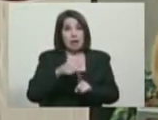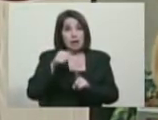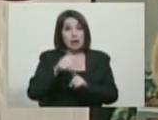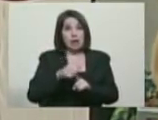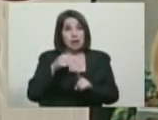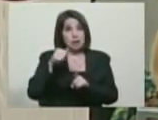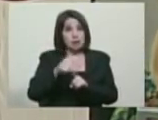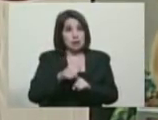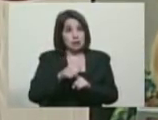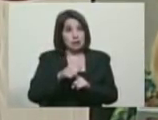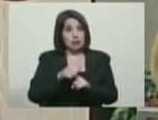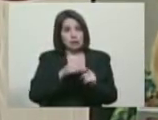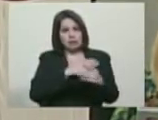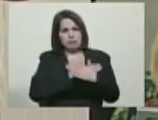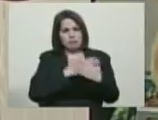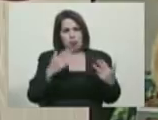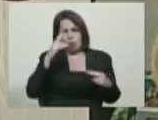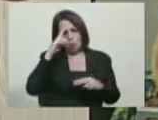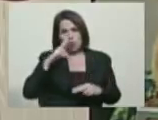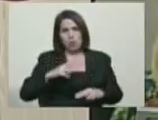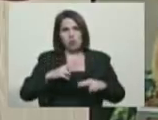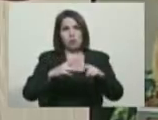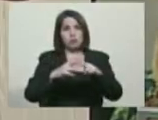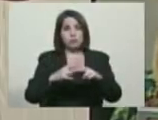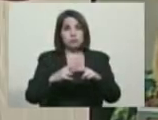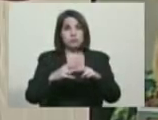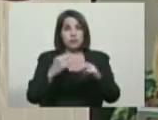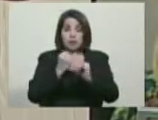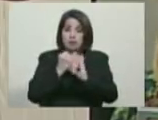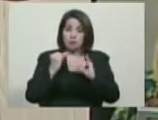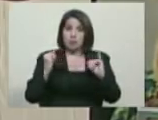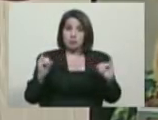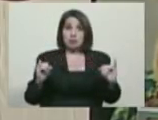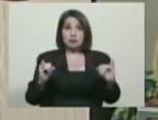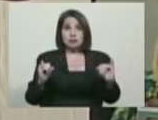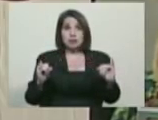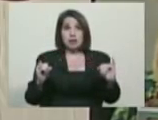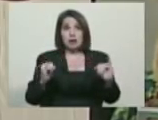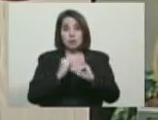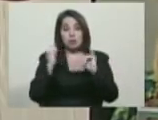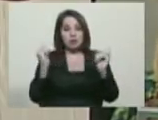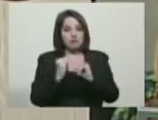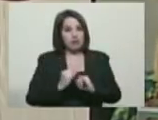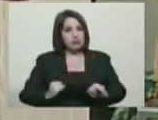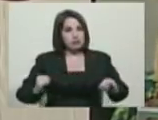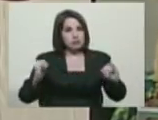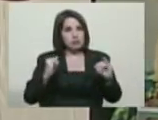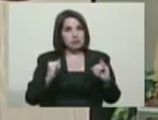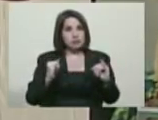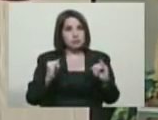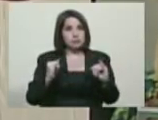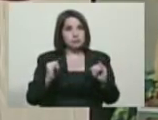por la dignidad, por la independencia, por la felicidad.